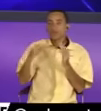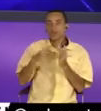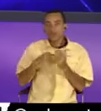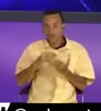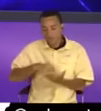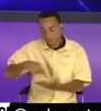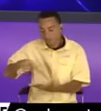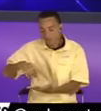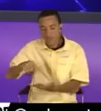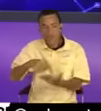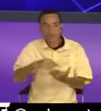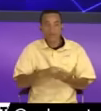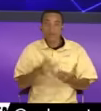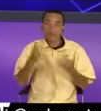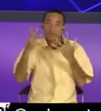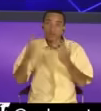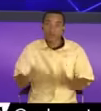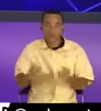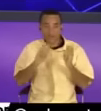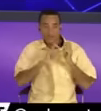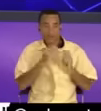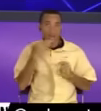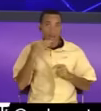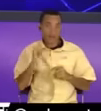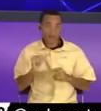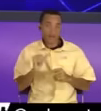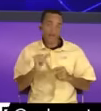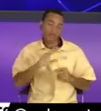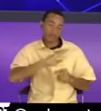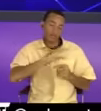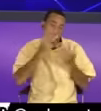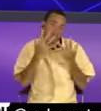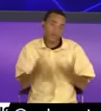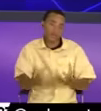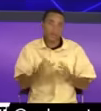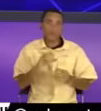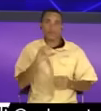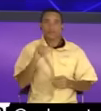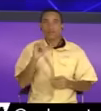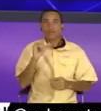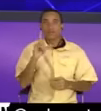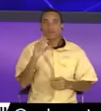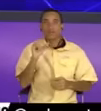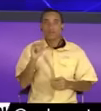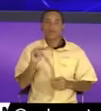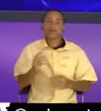de la candidata a la alcaldía de Barranca Bermeja, Liliana Botero de Cote, decisión que ha sido apelada en las últimas horas también.